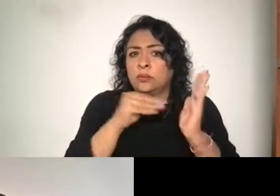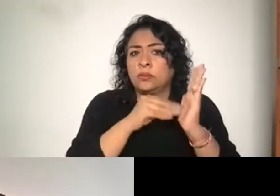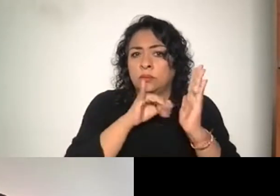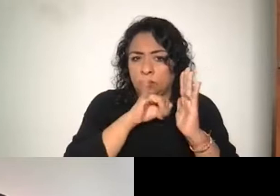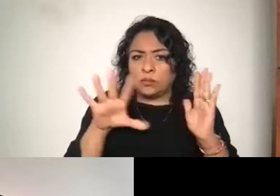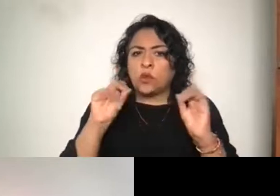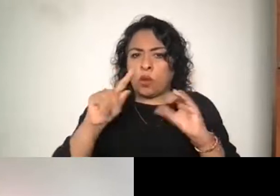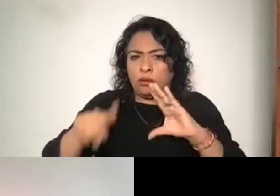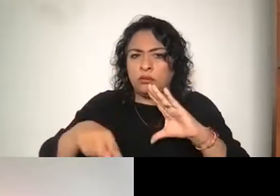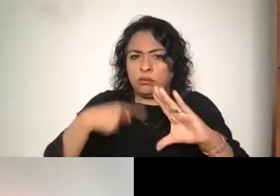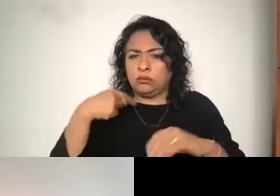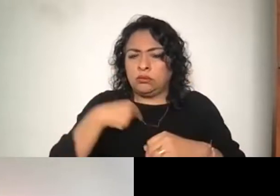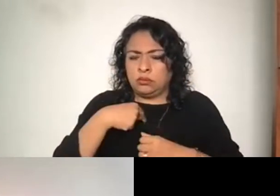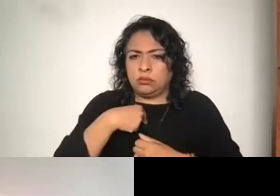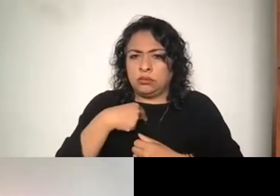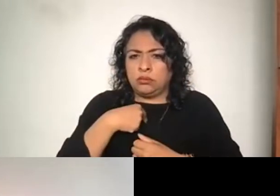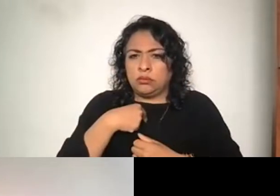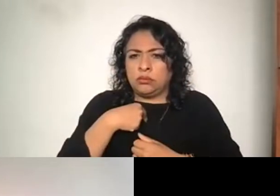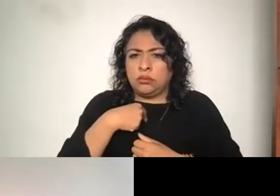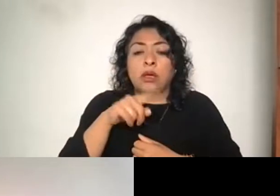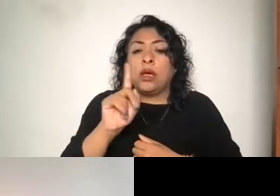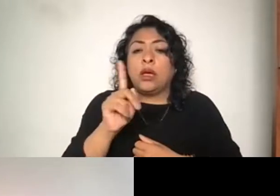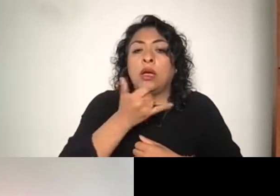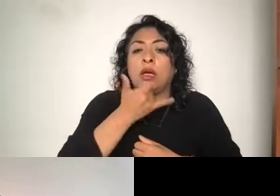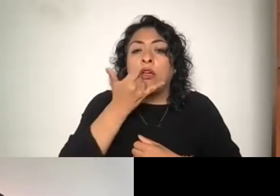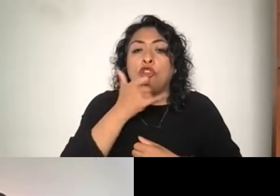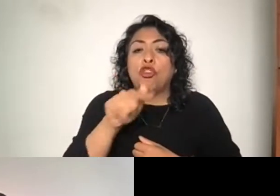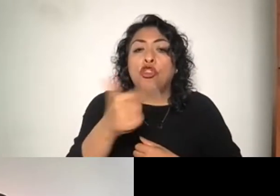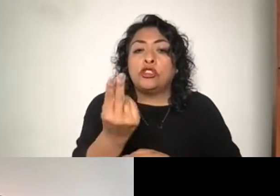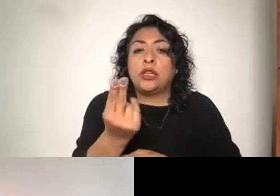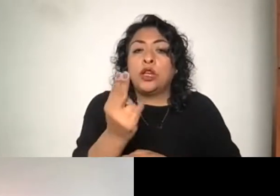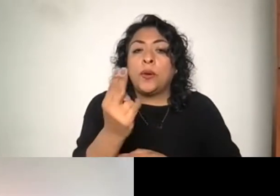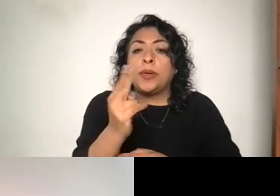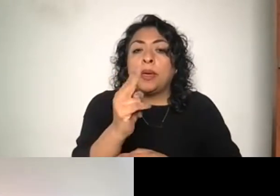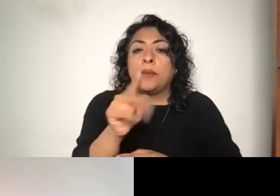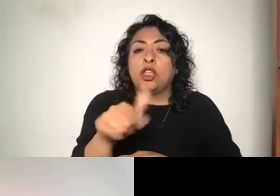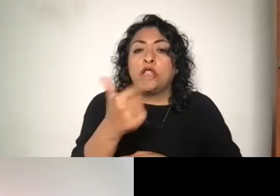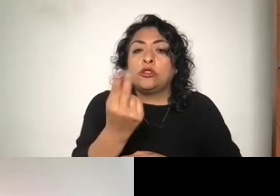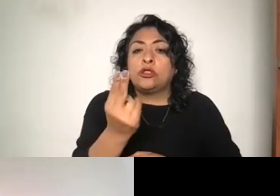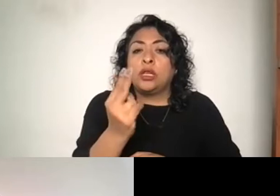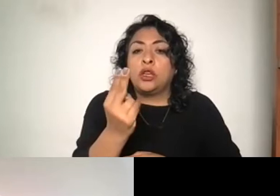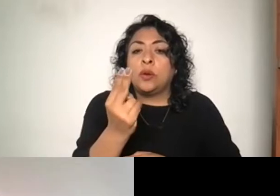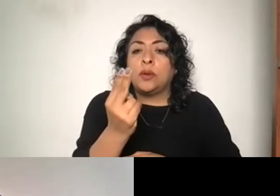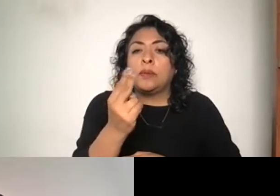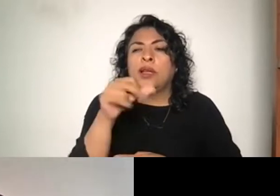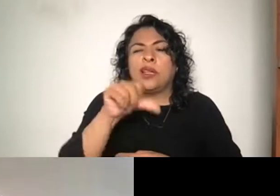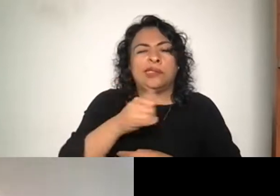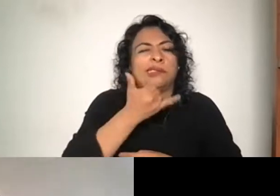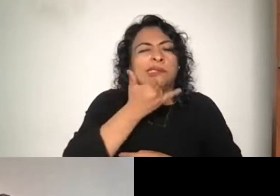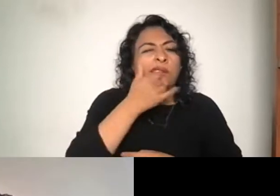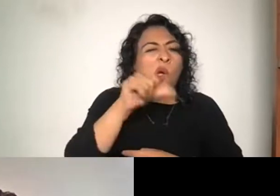escribir es el 12 de noviembre, perdón. Es el 12 de noviembre. Hoy pensaba